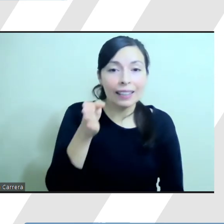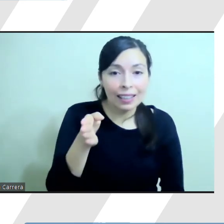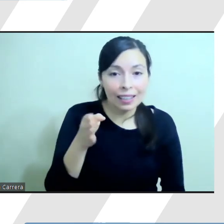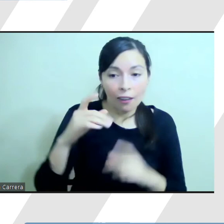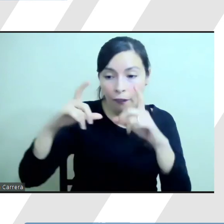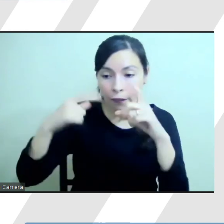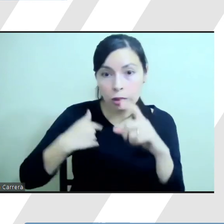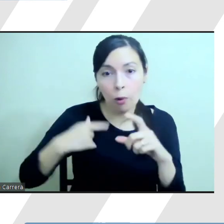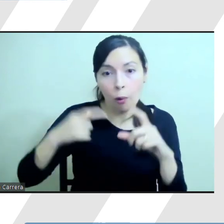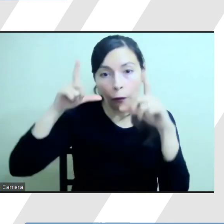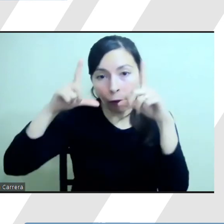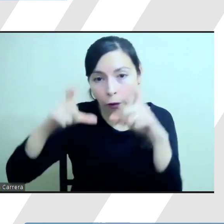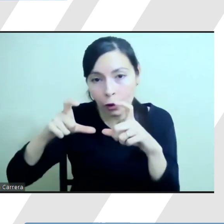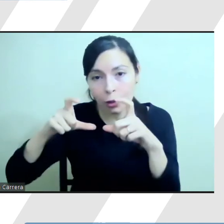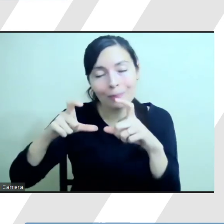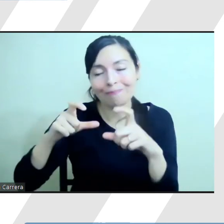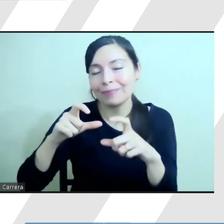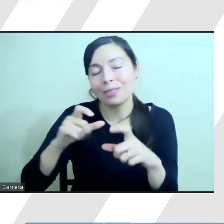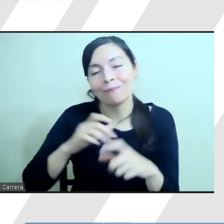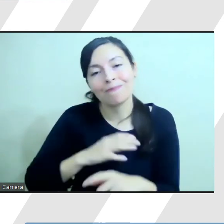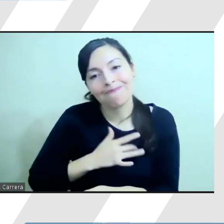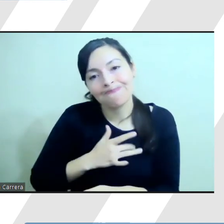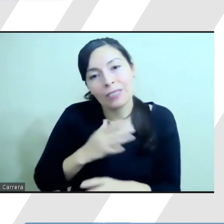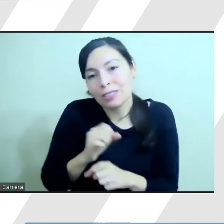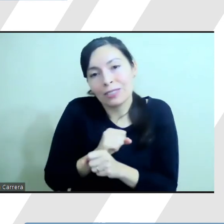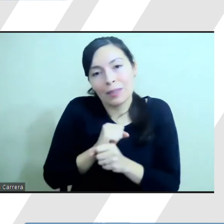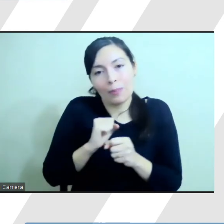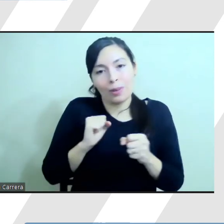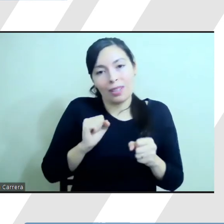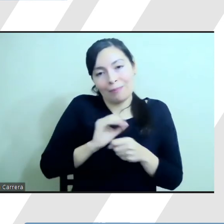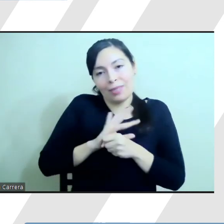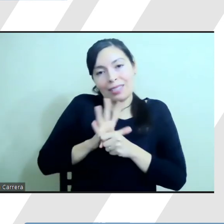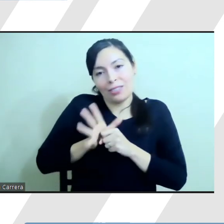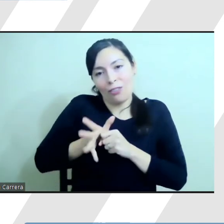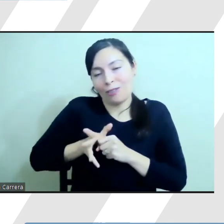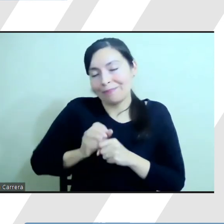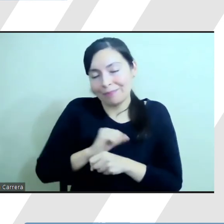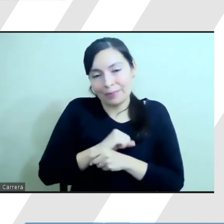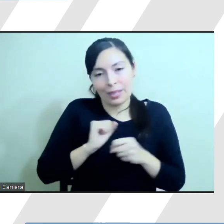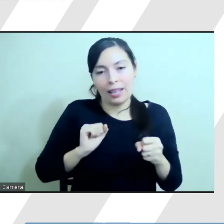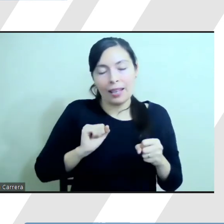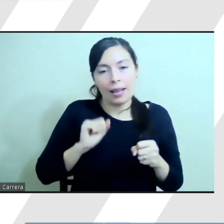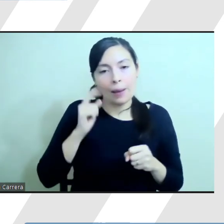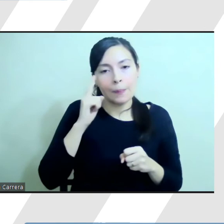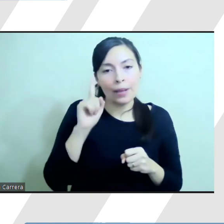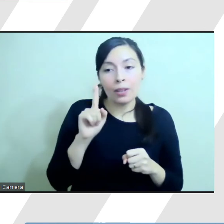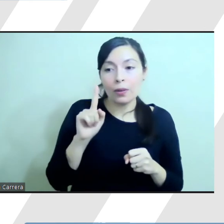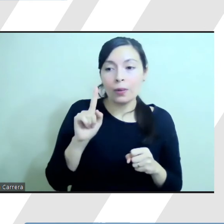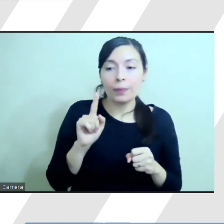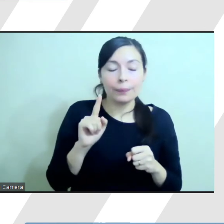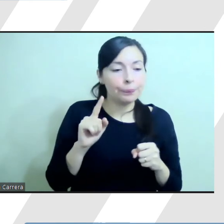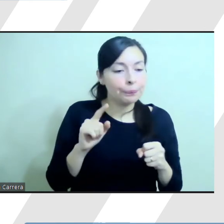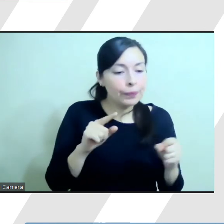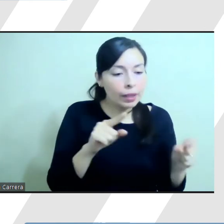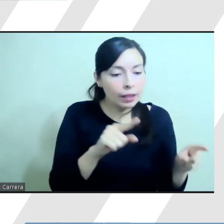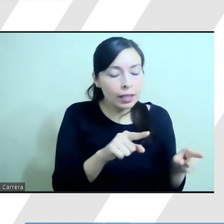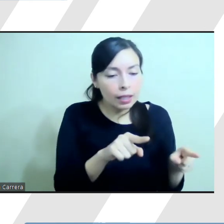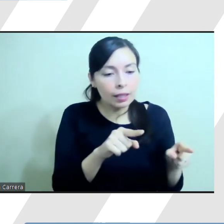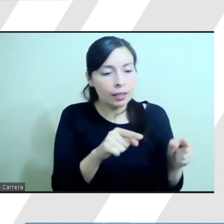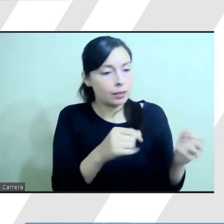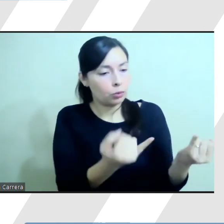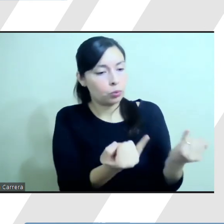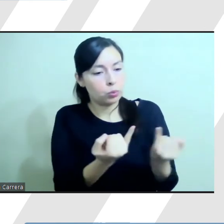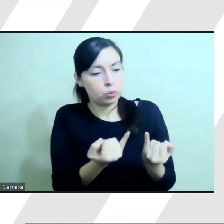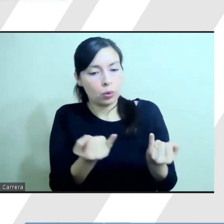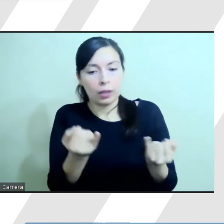frescas de los sitios. Lamentablemente no pude, pero creo que pudiendo comparar las imágenes de archivo de las instituciones en